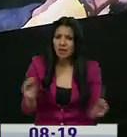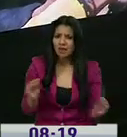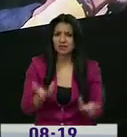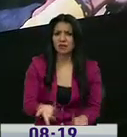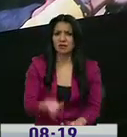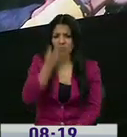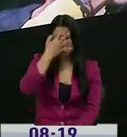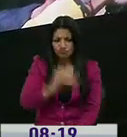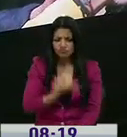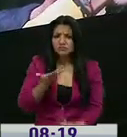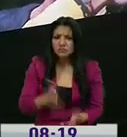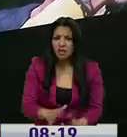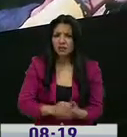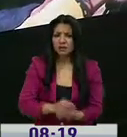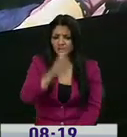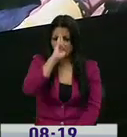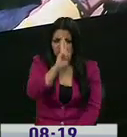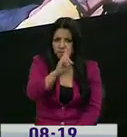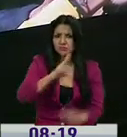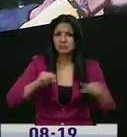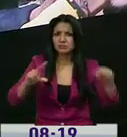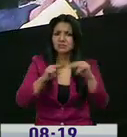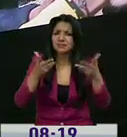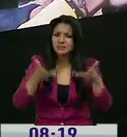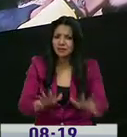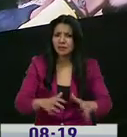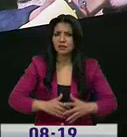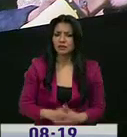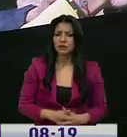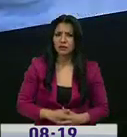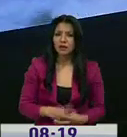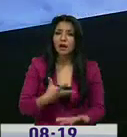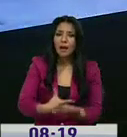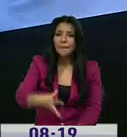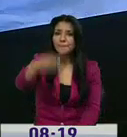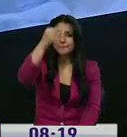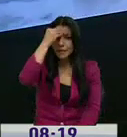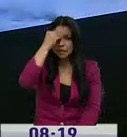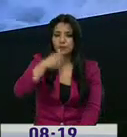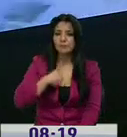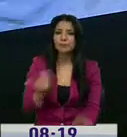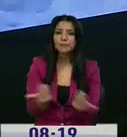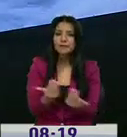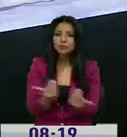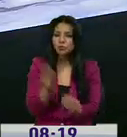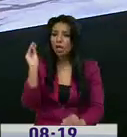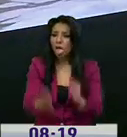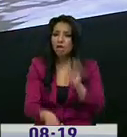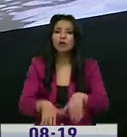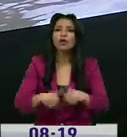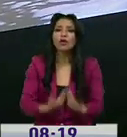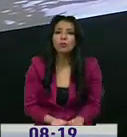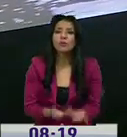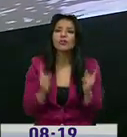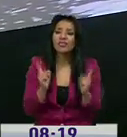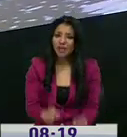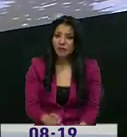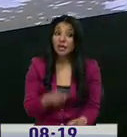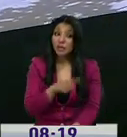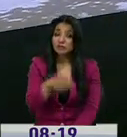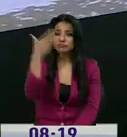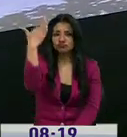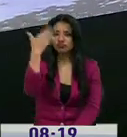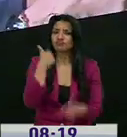educación, la falta de respeto a la naturaleza, la falta de aprender a manejar nuestra basura. En fin, todo eso también, alcaldía, hay que